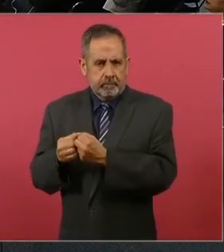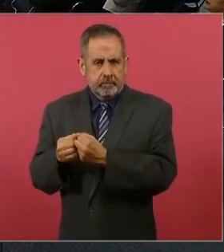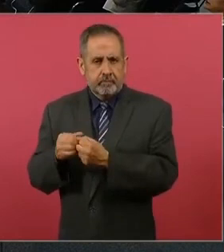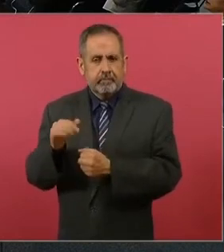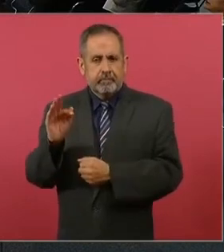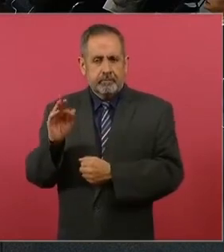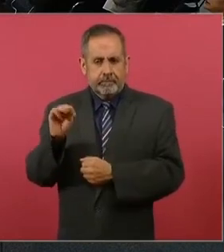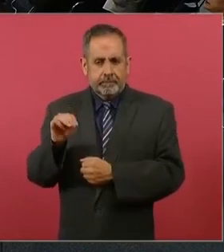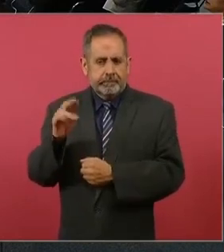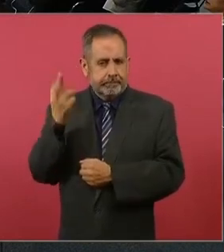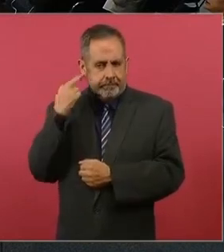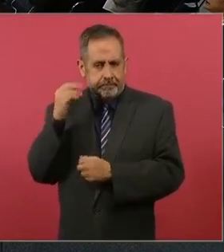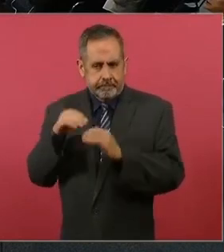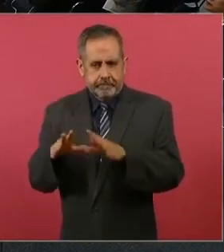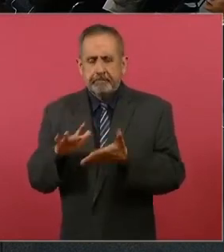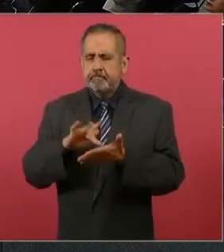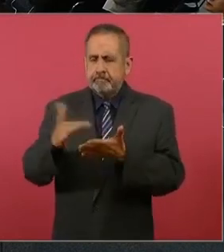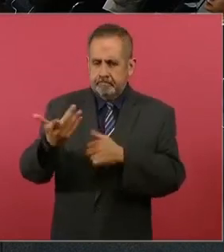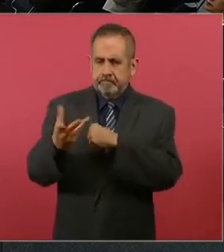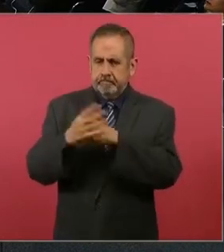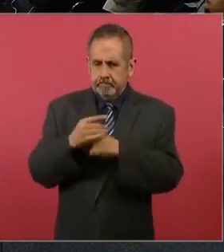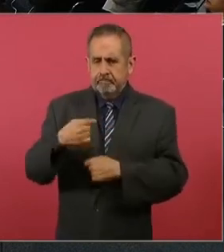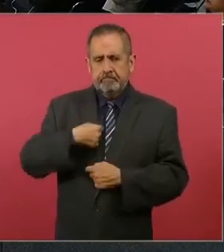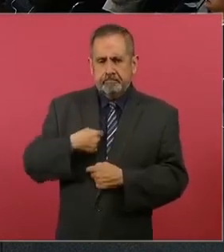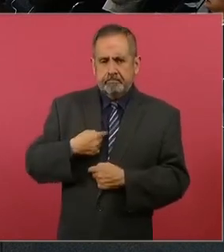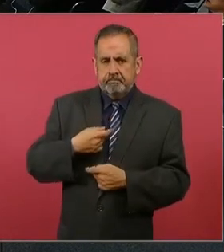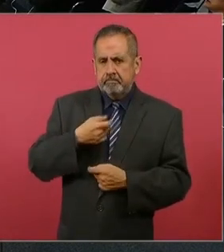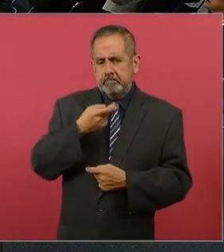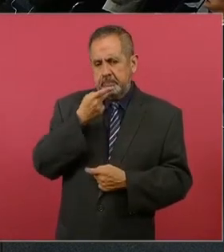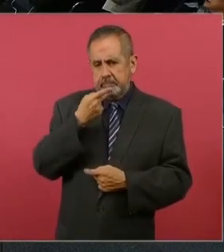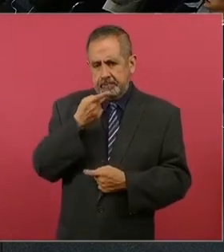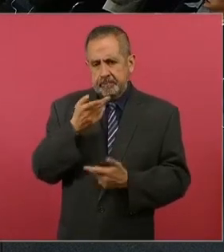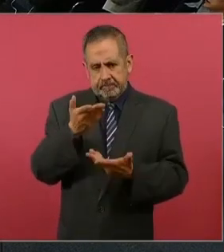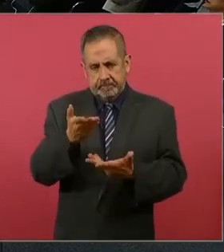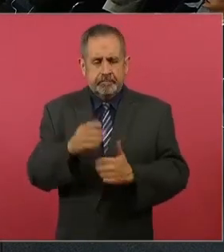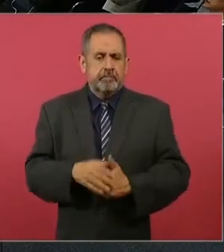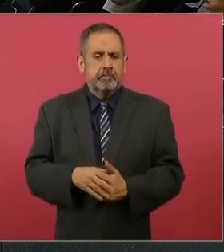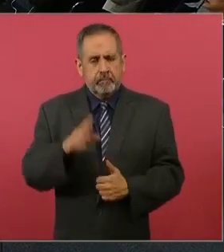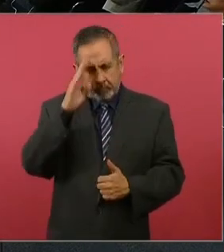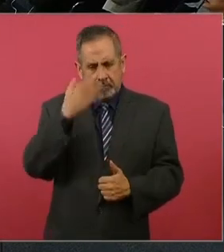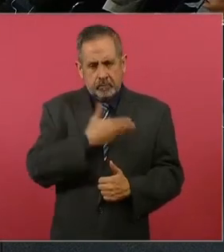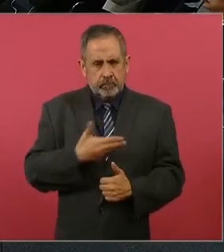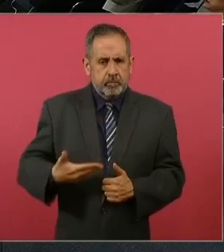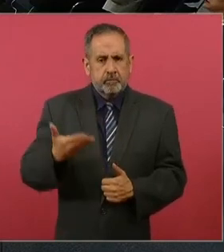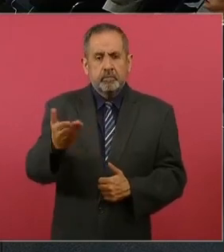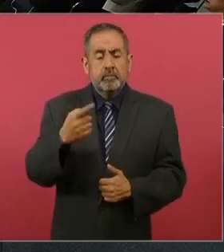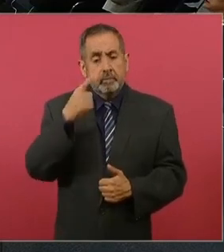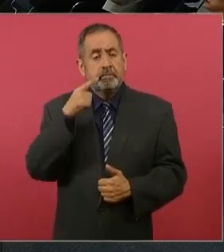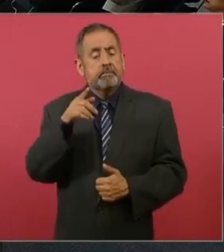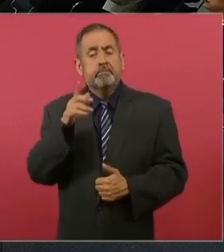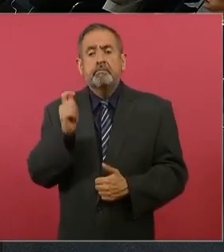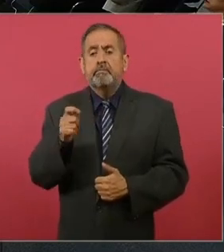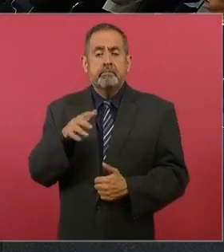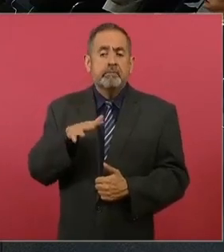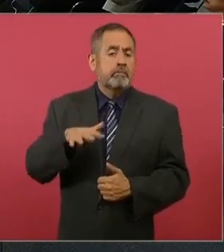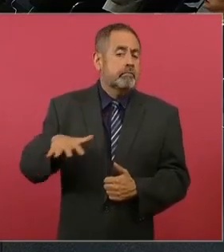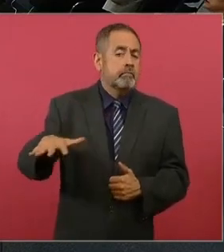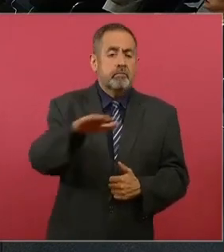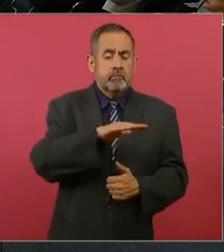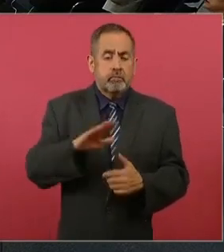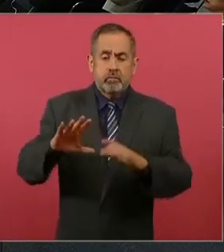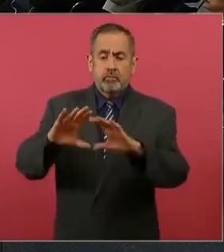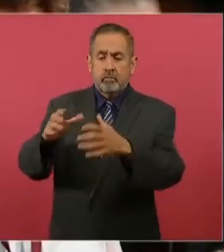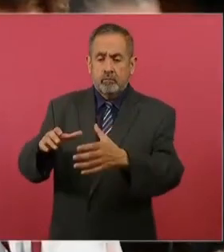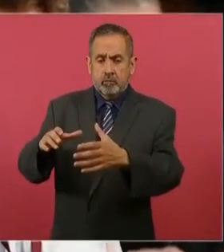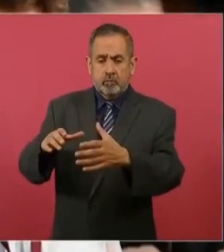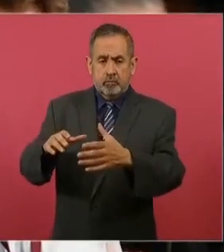104.5 FM. Gracias por permitirme el uso de la palabra. Señor presidente, fíjese que miles de habitantes de la comunidad